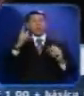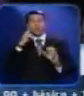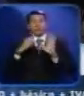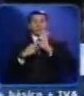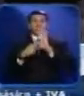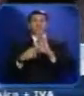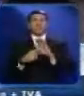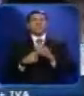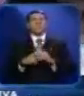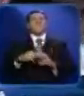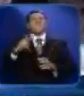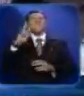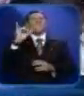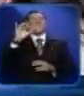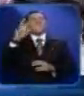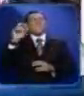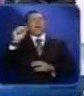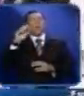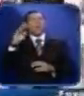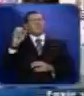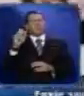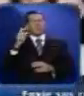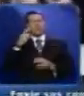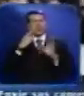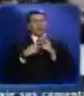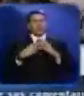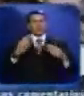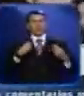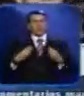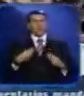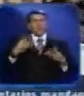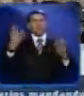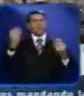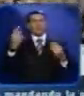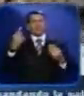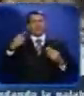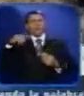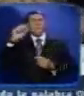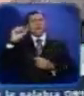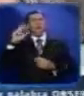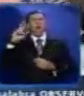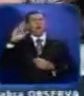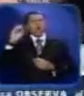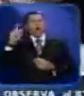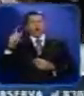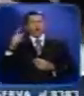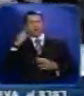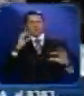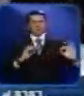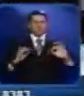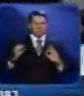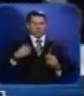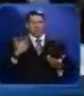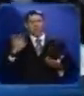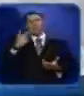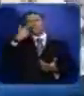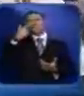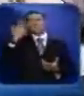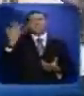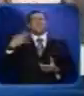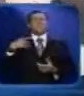espectáculo de Vivienne Westwood, quien presentó una colección llena de mucho punk rock para que coqueteara con la burguesía